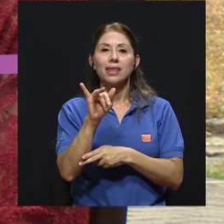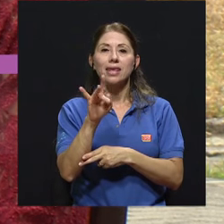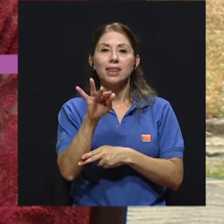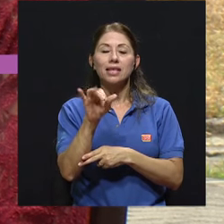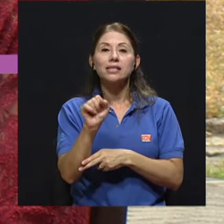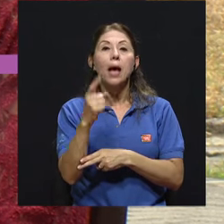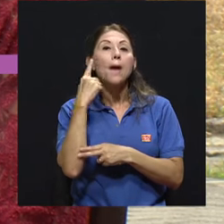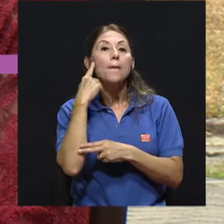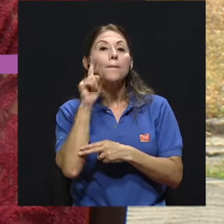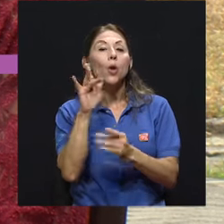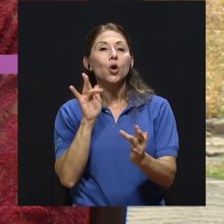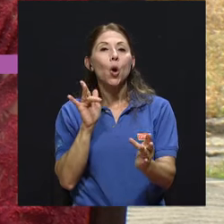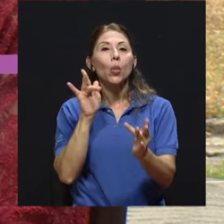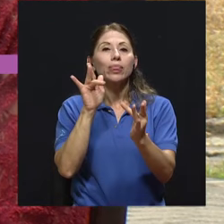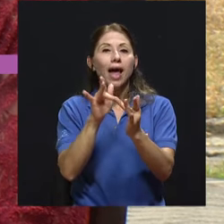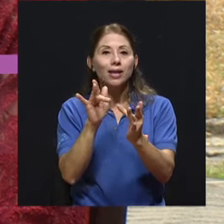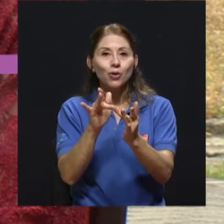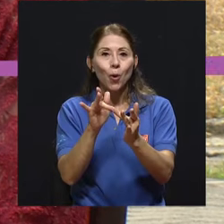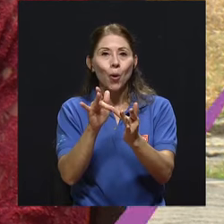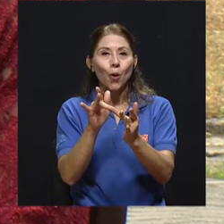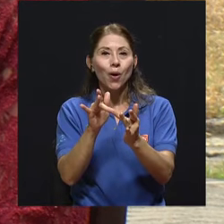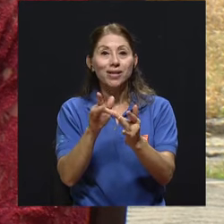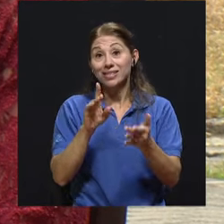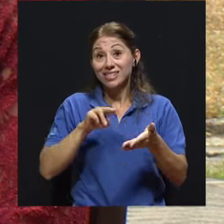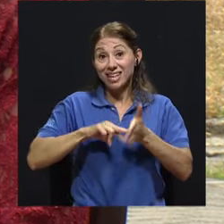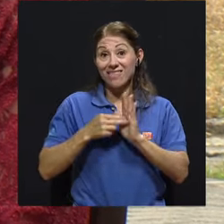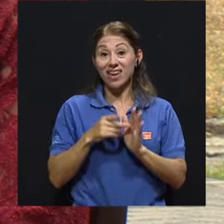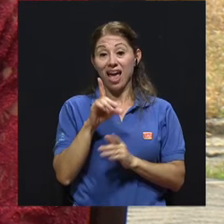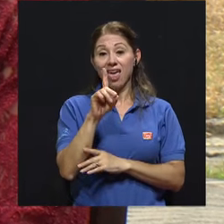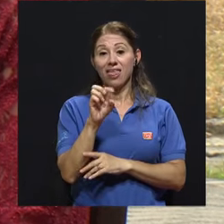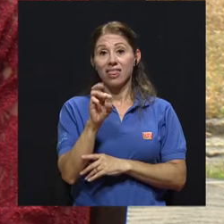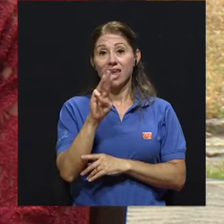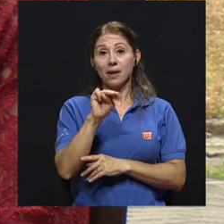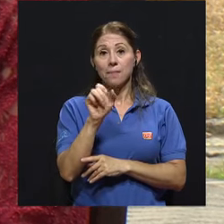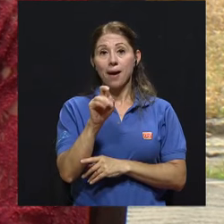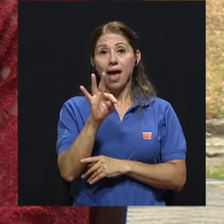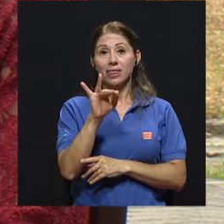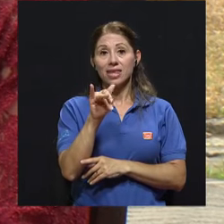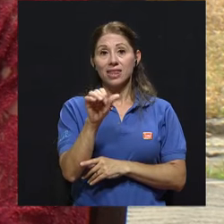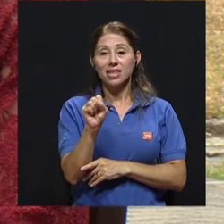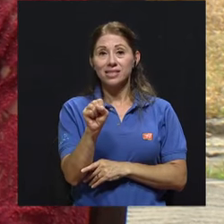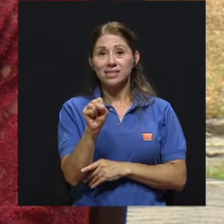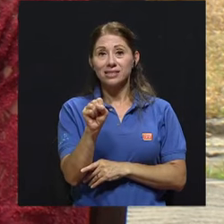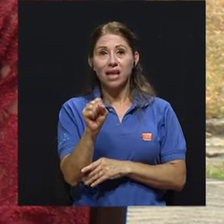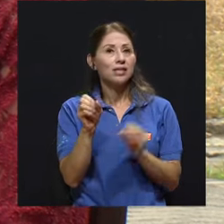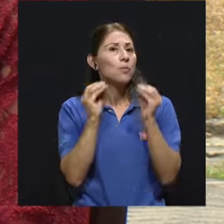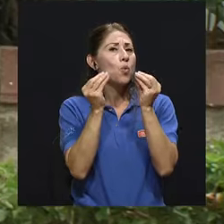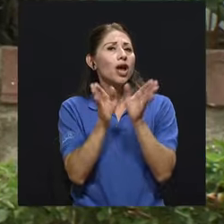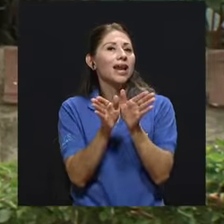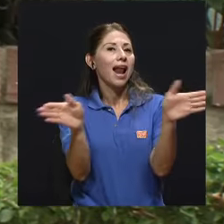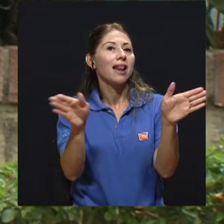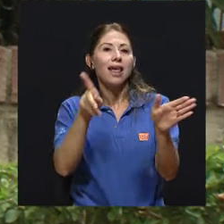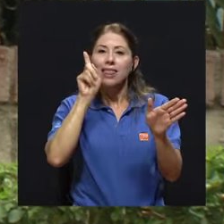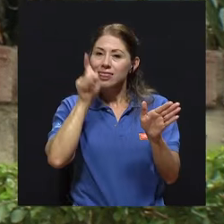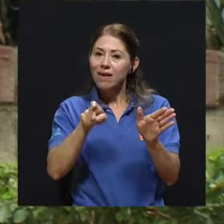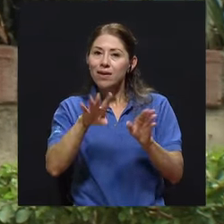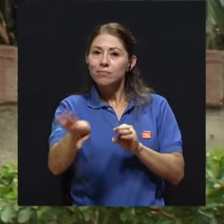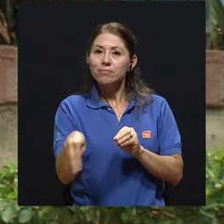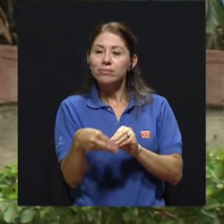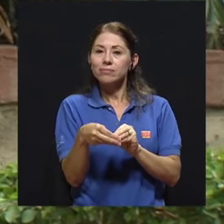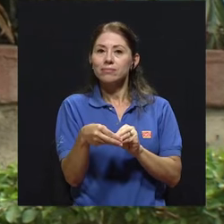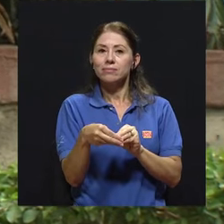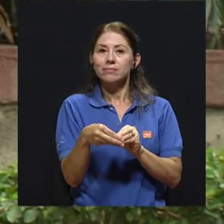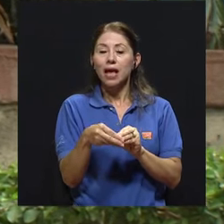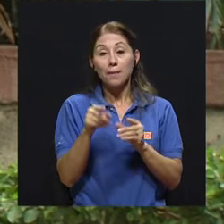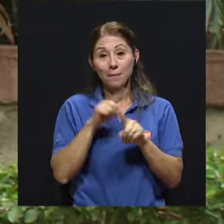por contacto. O sea, si uno dice dermatitis, hay que ponerle apellido, porque si no, no dijo nada. La dermatitis de contacto,